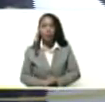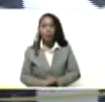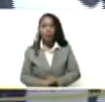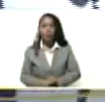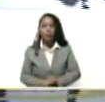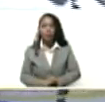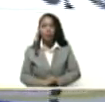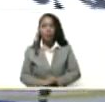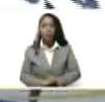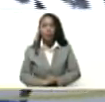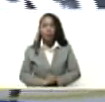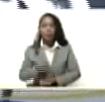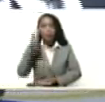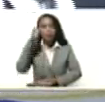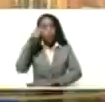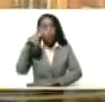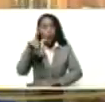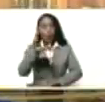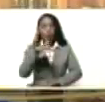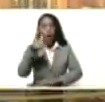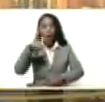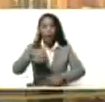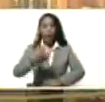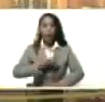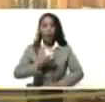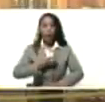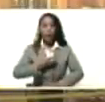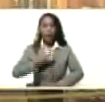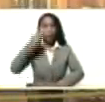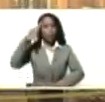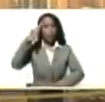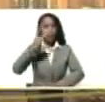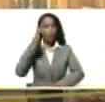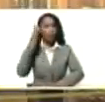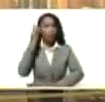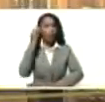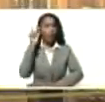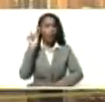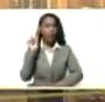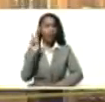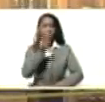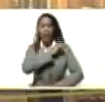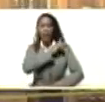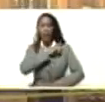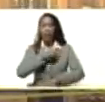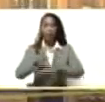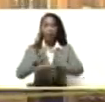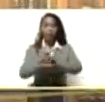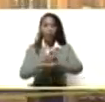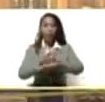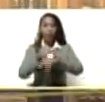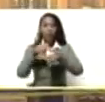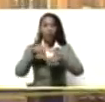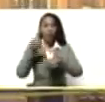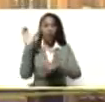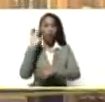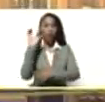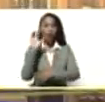fortaleza imbatible del sistema electoral automatizado de